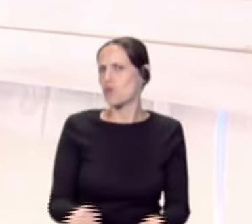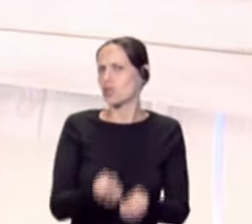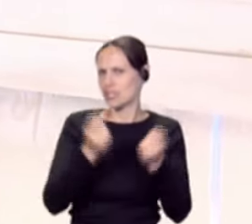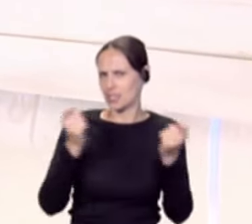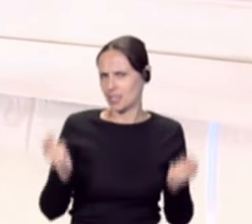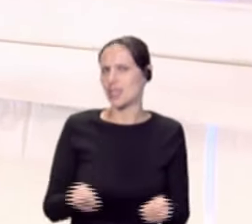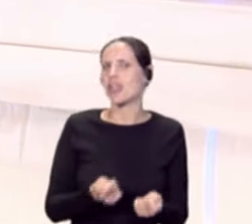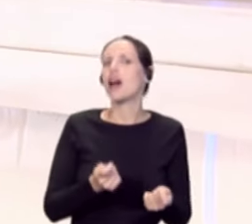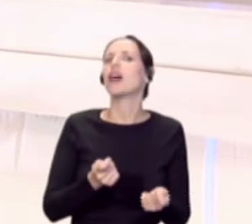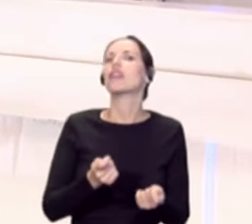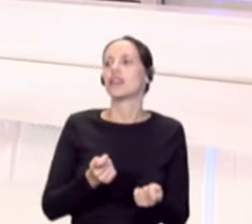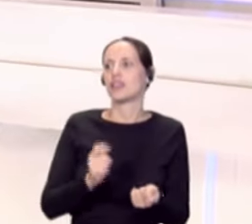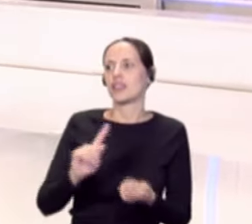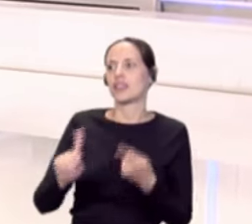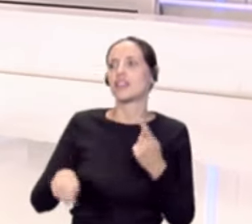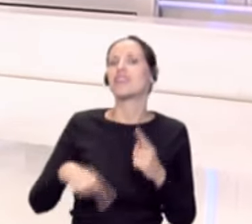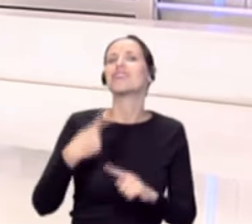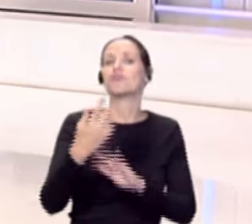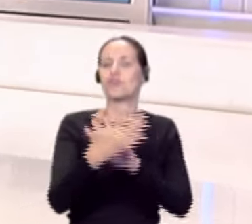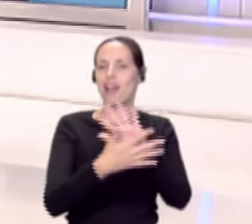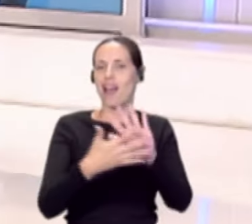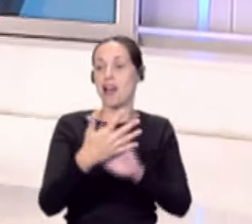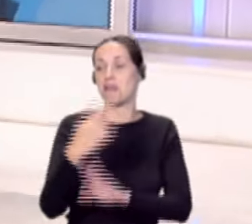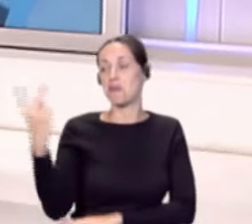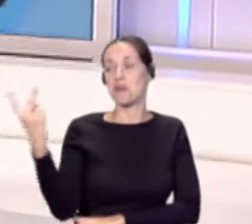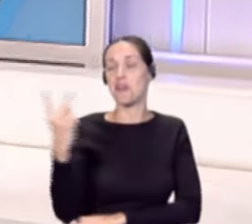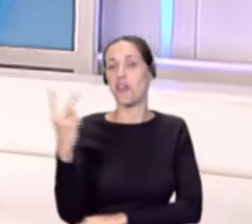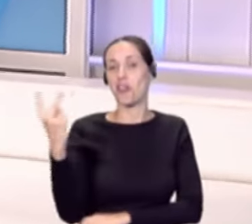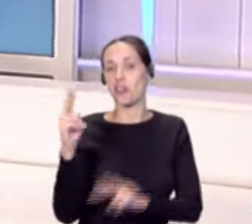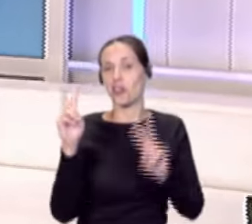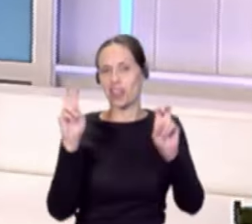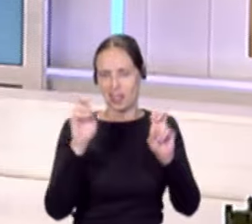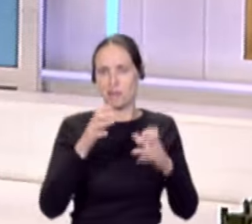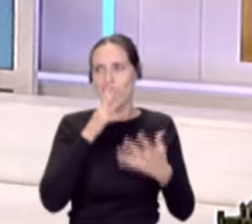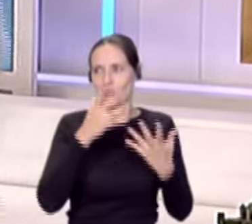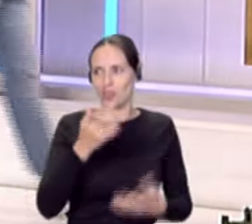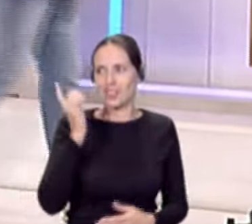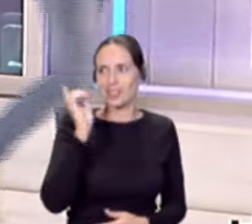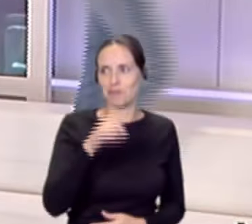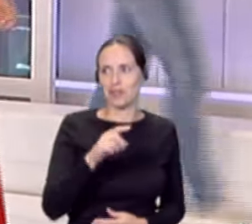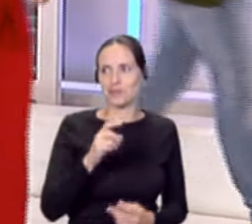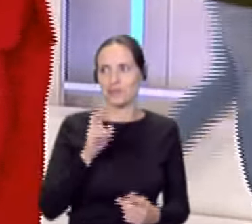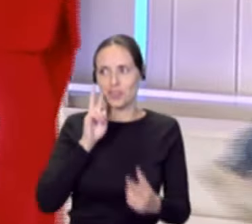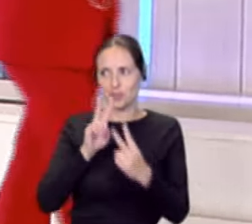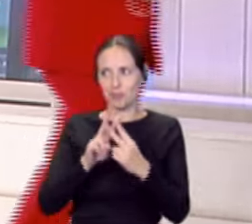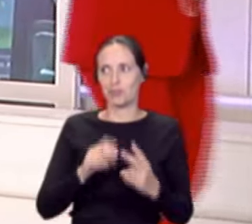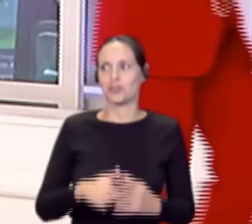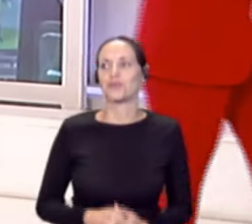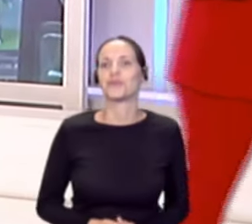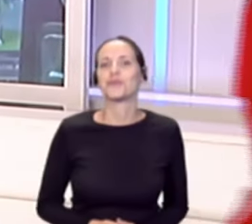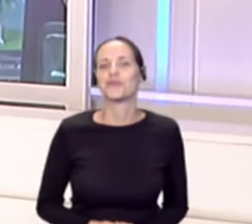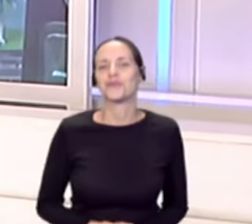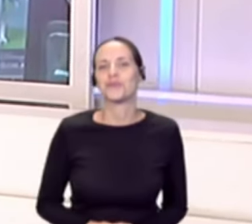pausa para la publicidad y enseguida regresamos con más asuntos que marcan la actualidad del día. Les esperamos.